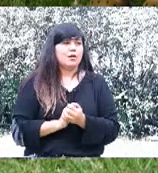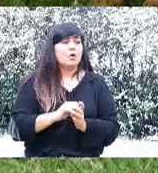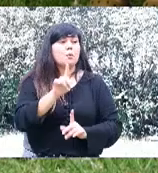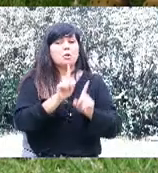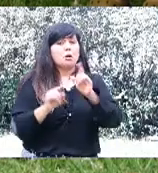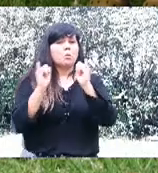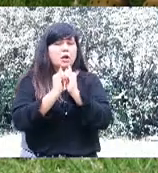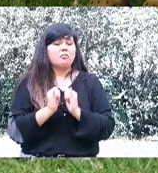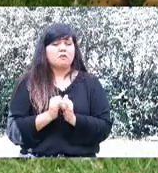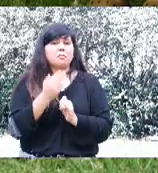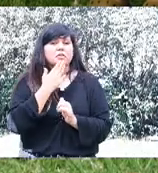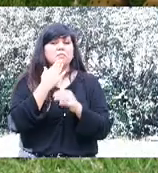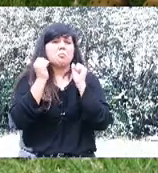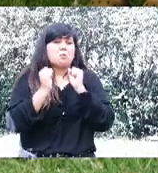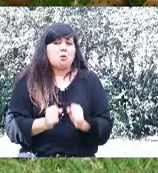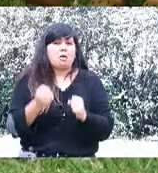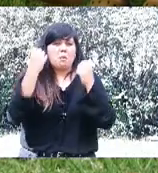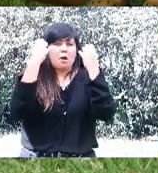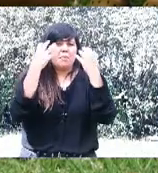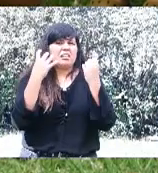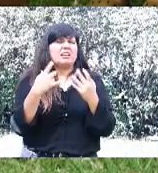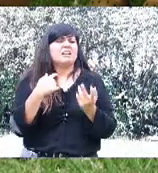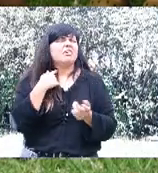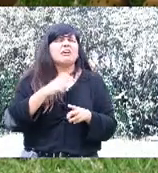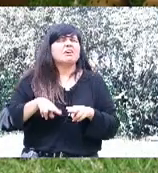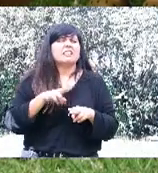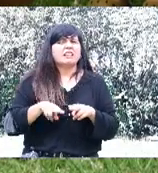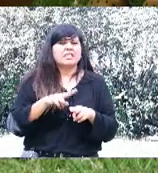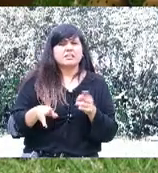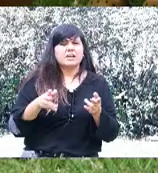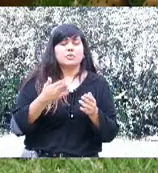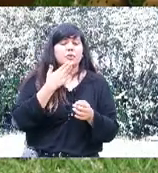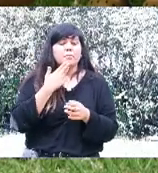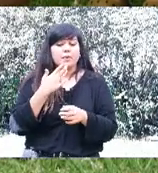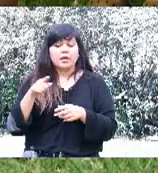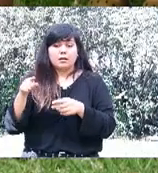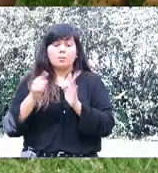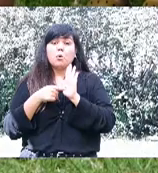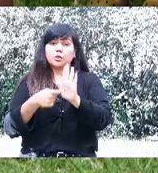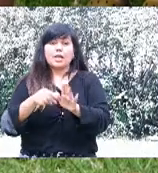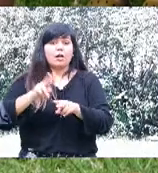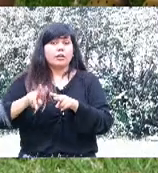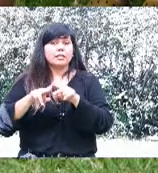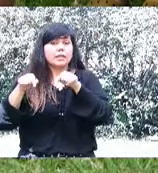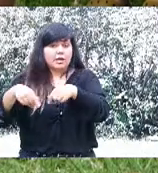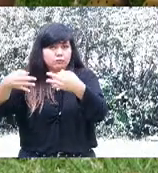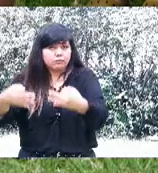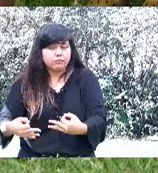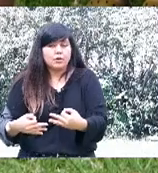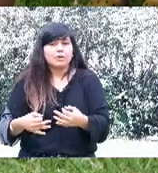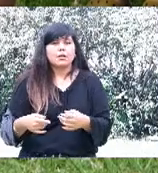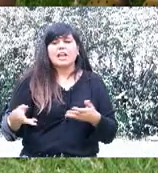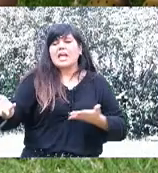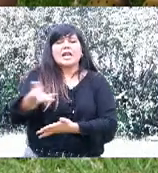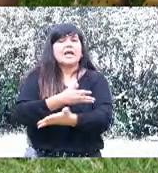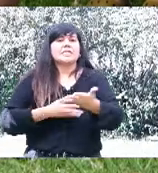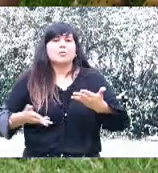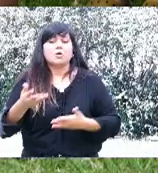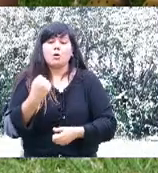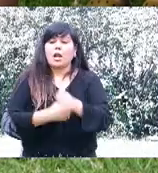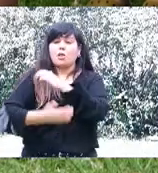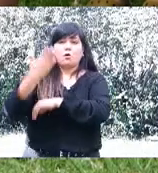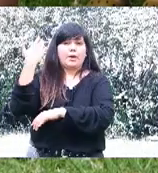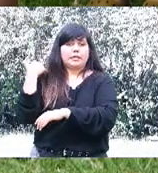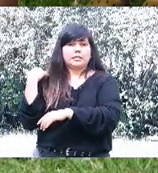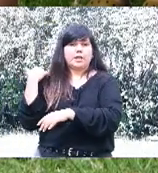de alguna manera como te decía podemos aprender de qué es lo que se está haciendo qué es lo que se ha hecho también claro es que es recíproco o sea evidentemente el año pasado elab